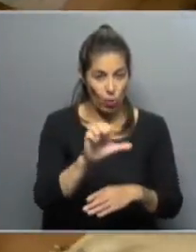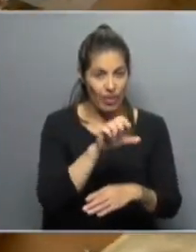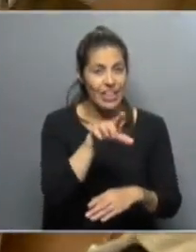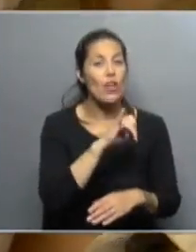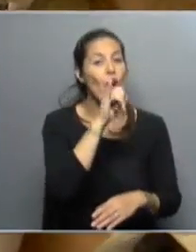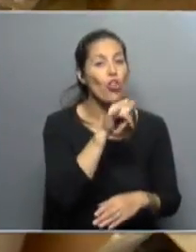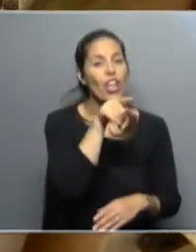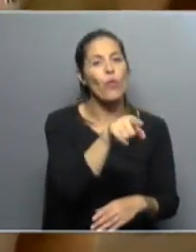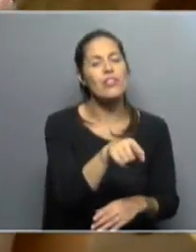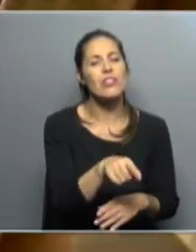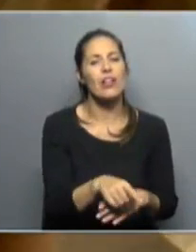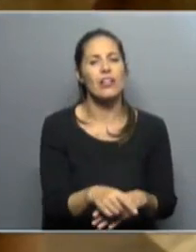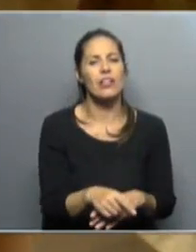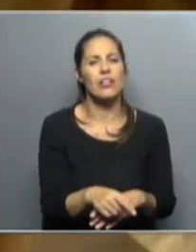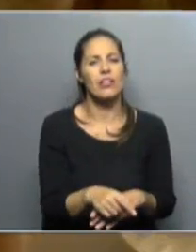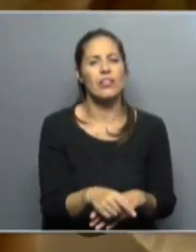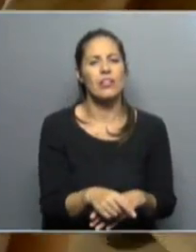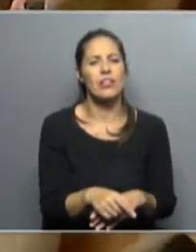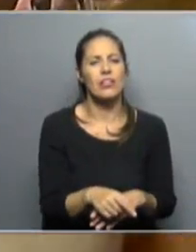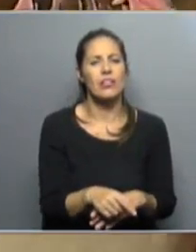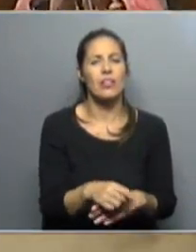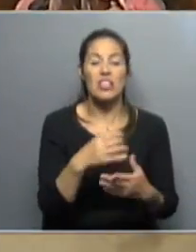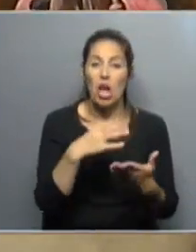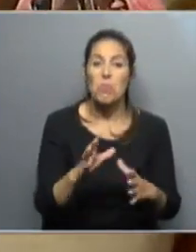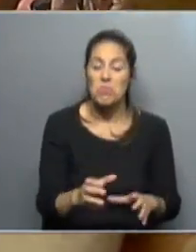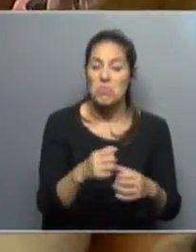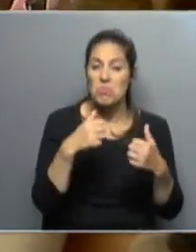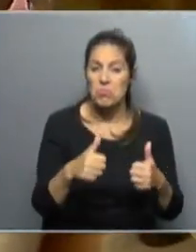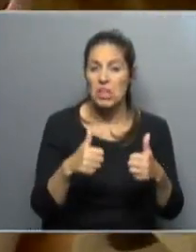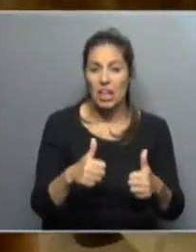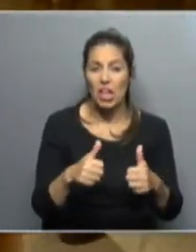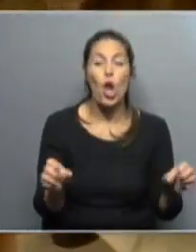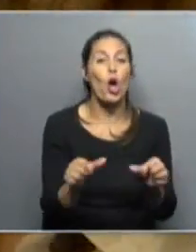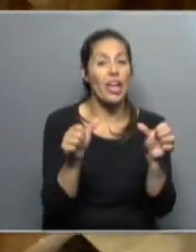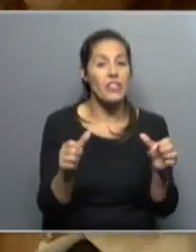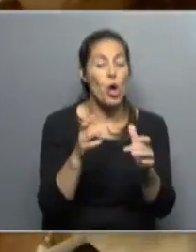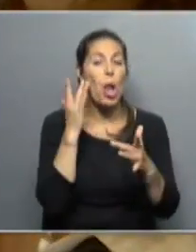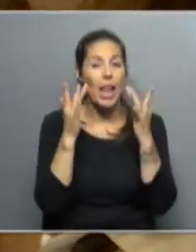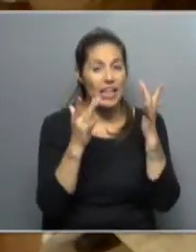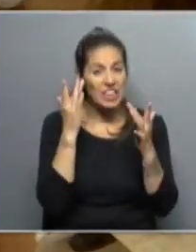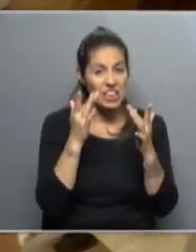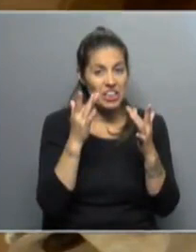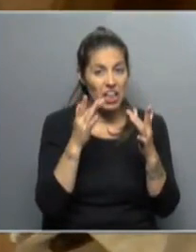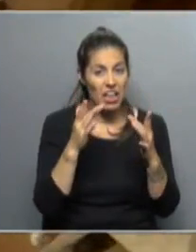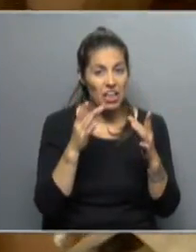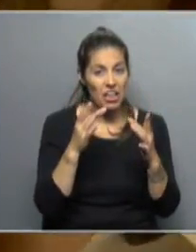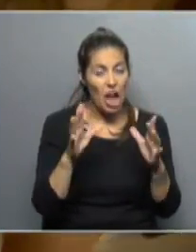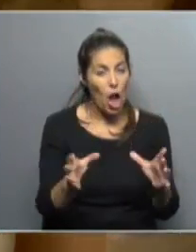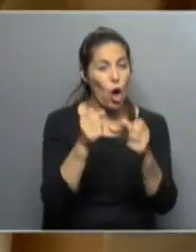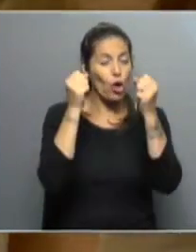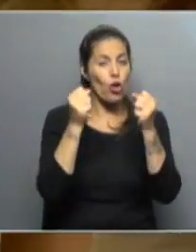ellos que está muy bien logrado lo que hizo el artista. O sea, que logró